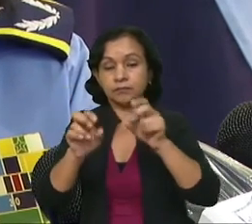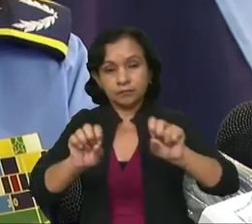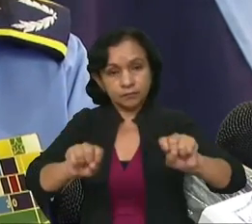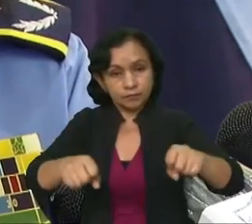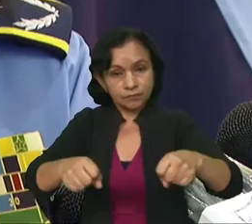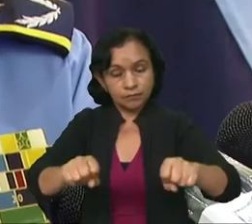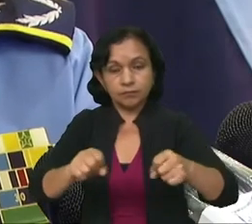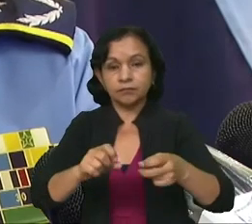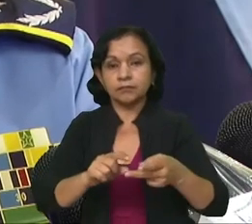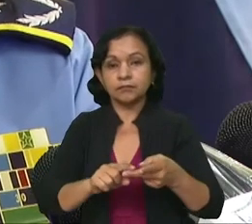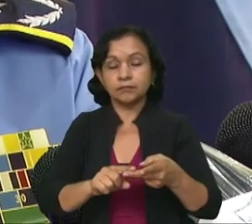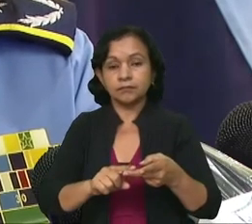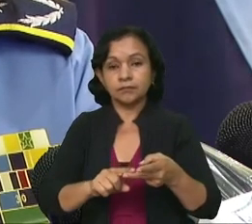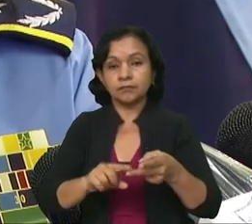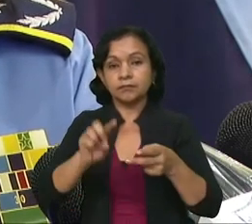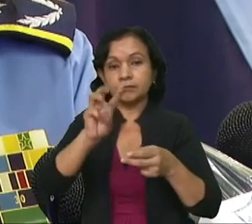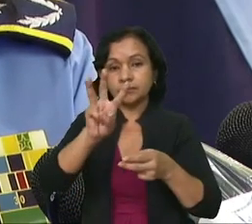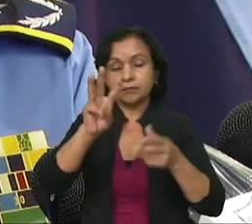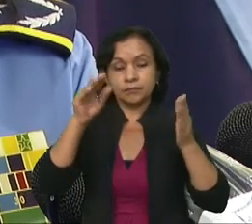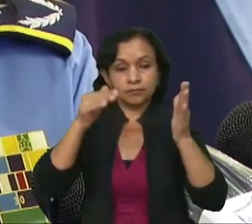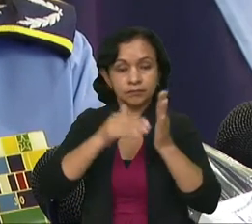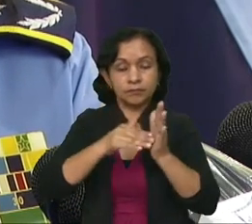motorizados,